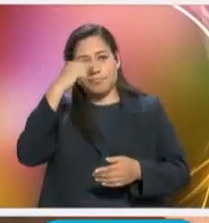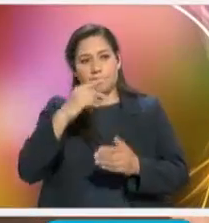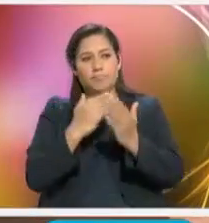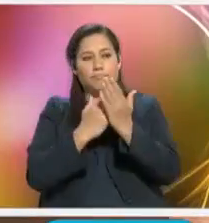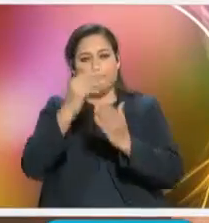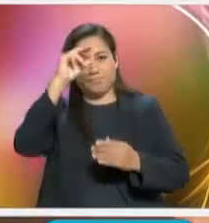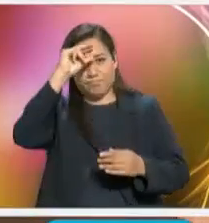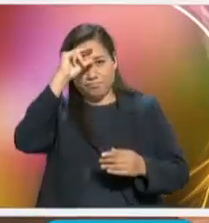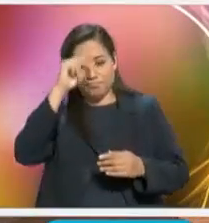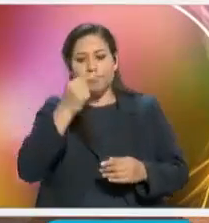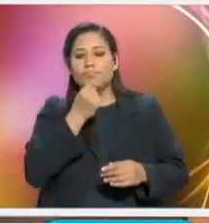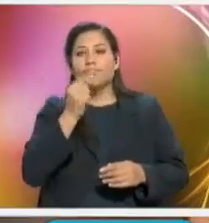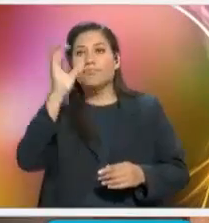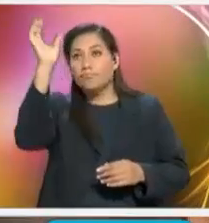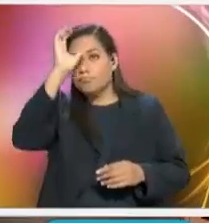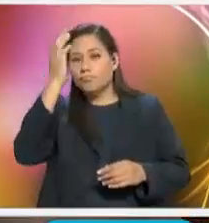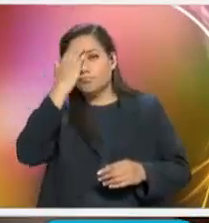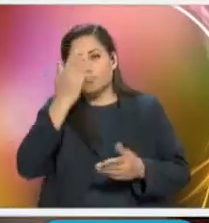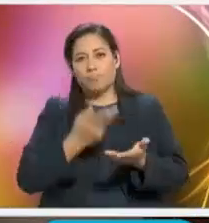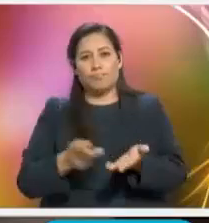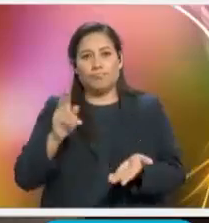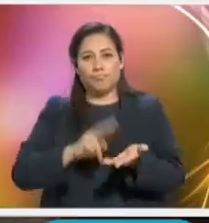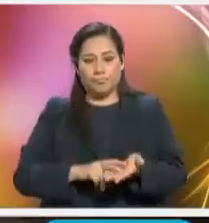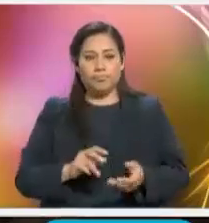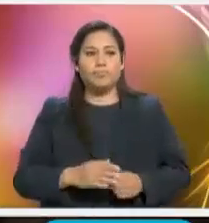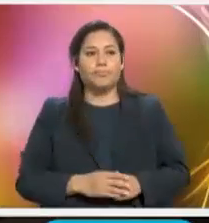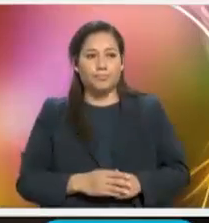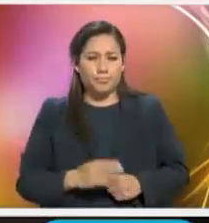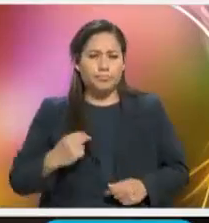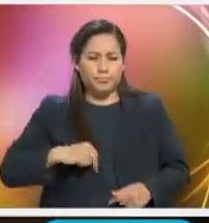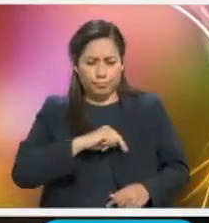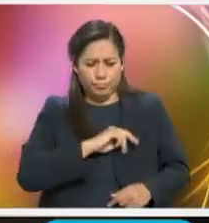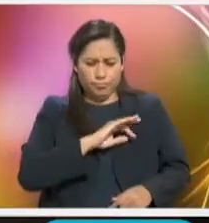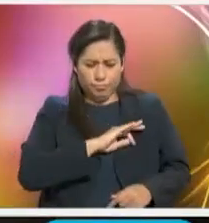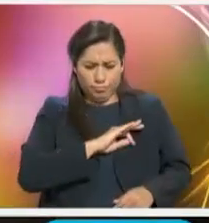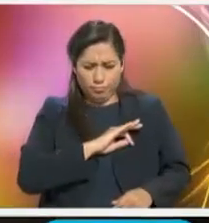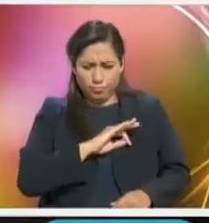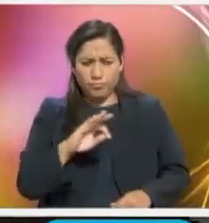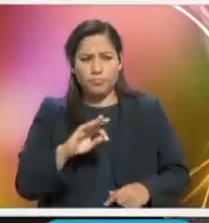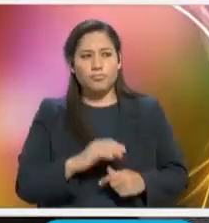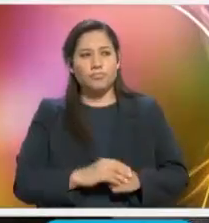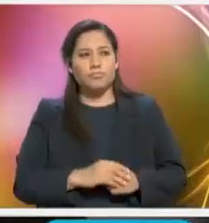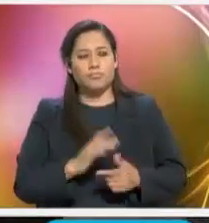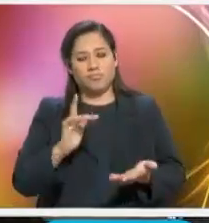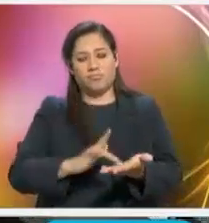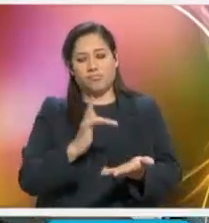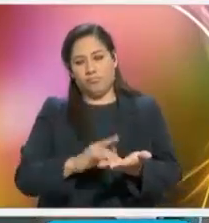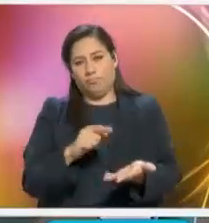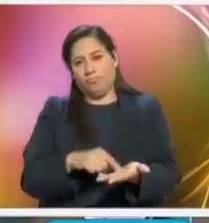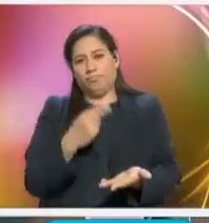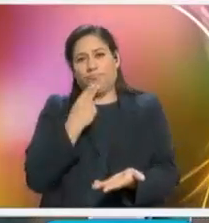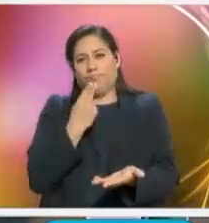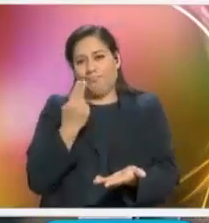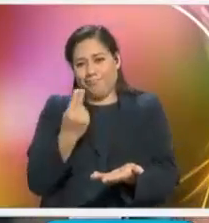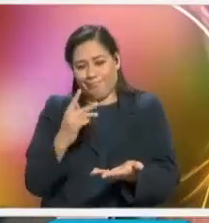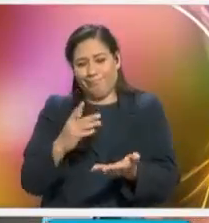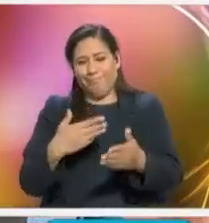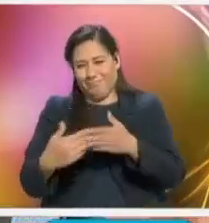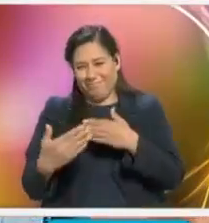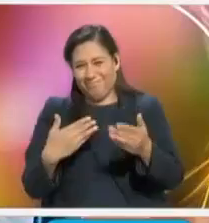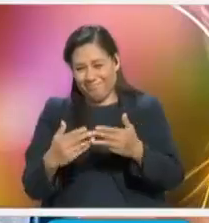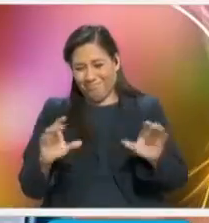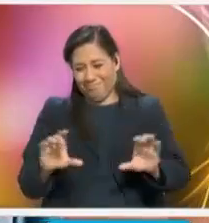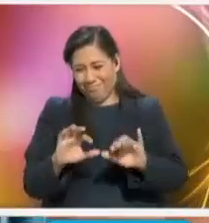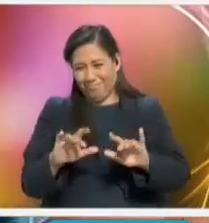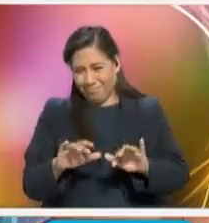desarrollo y acercar a los niños a la cultura. Y que sin duda hoy no podemos prescindir, por supuesto, de la tecnología, ¿no? Claro. Hoy en día está a